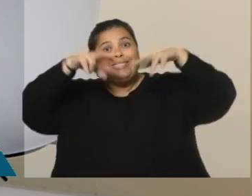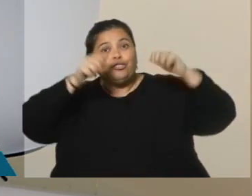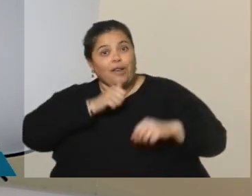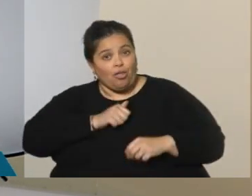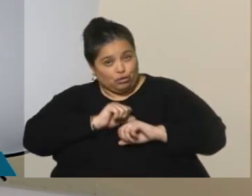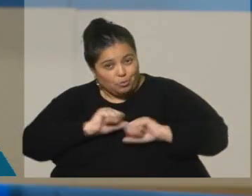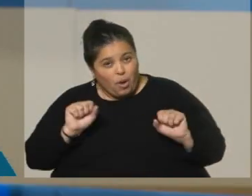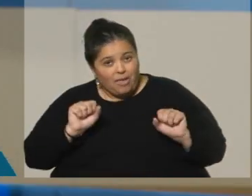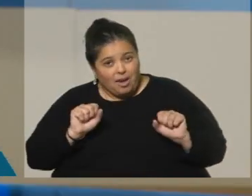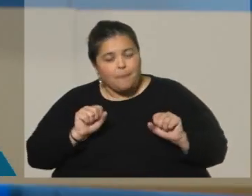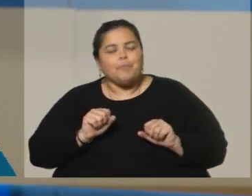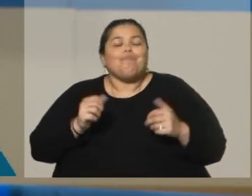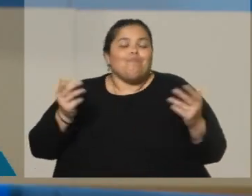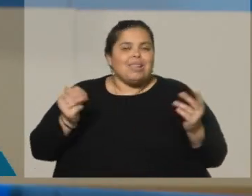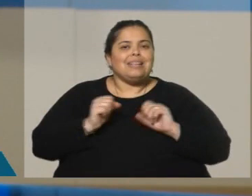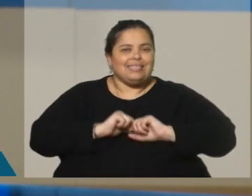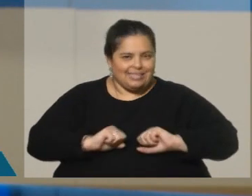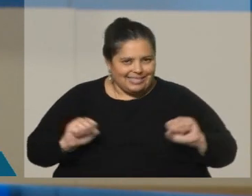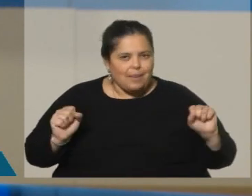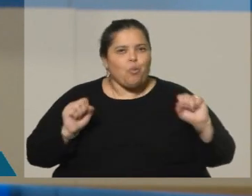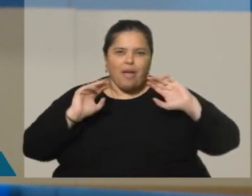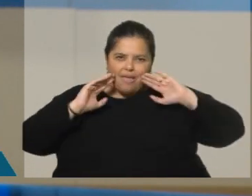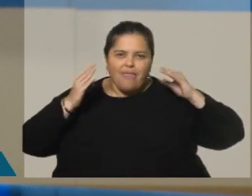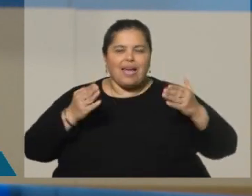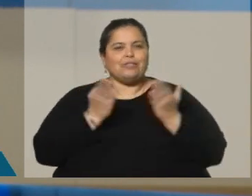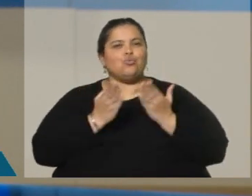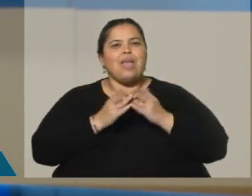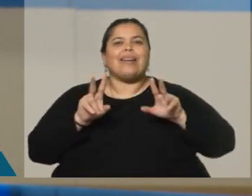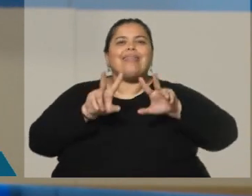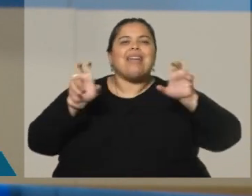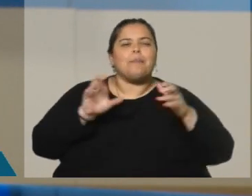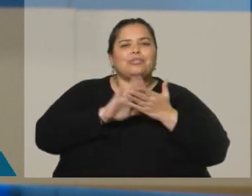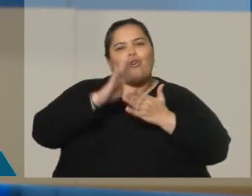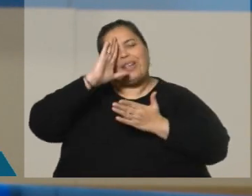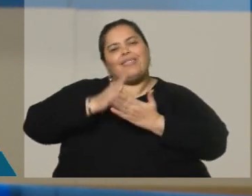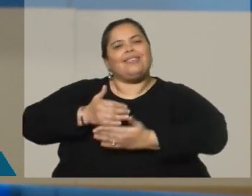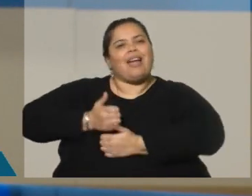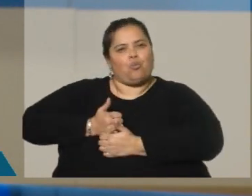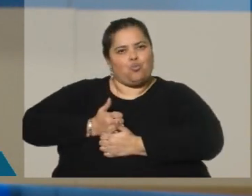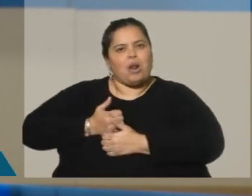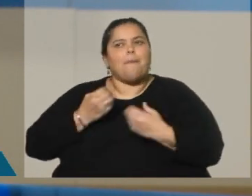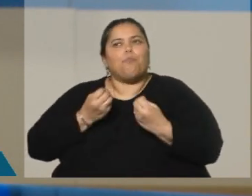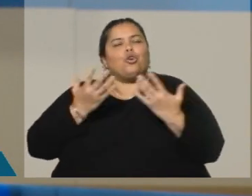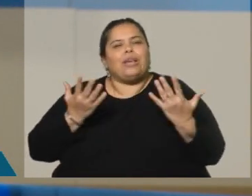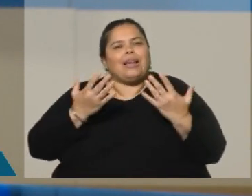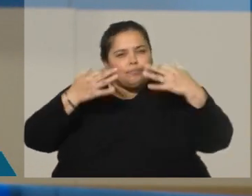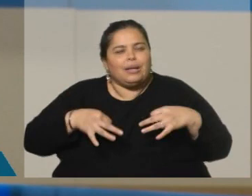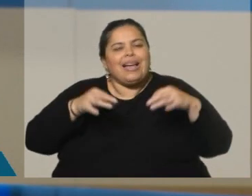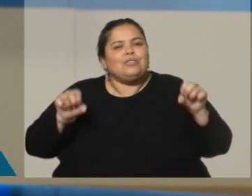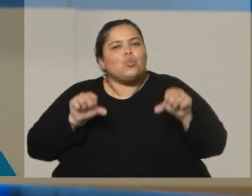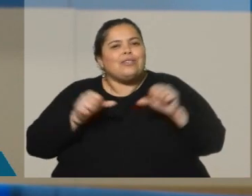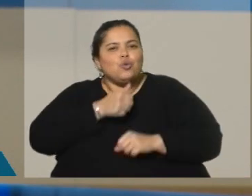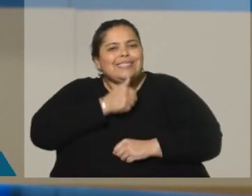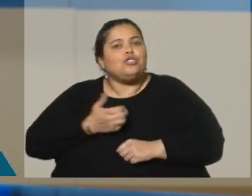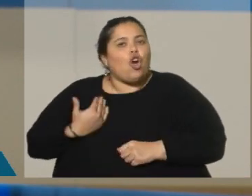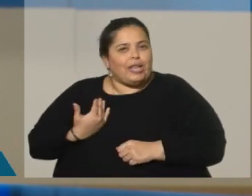puede abordar la temática del pasado reciente en la medida que configure un hecho histórico que